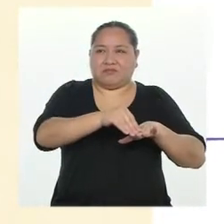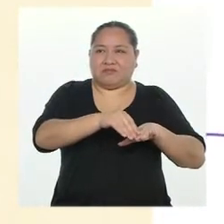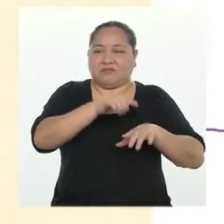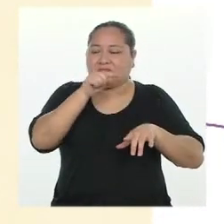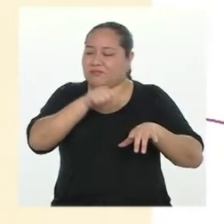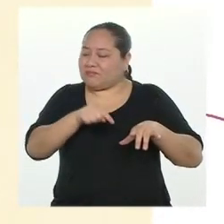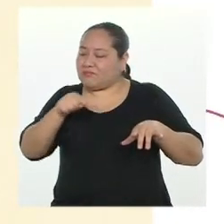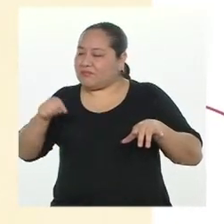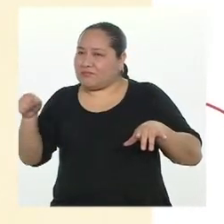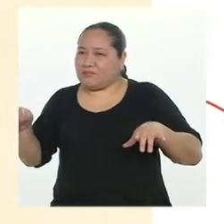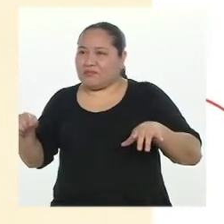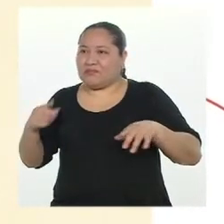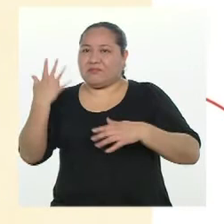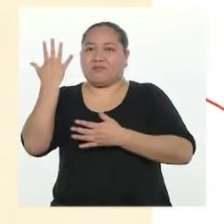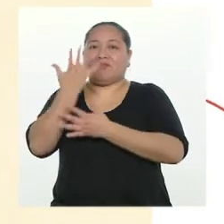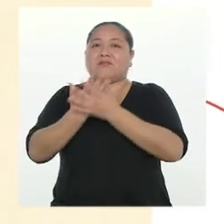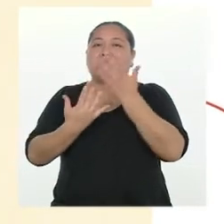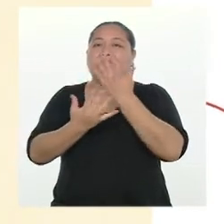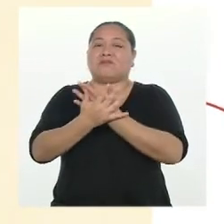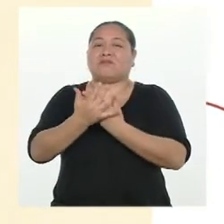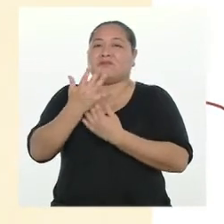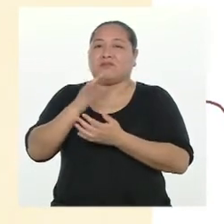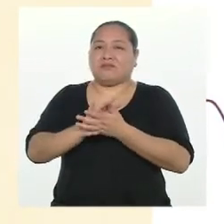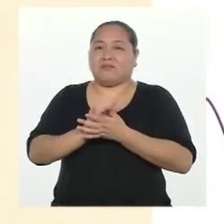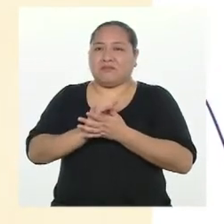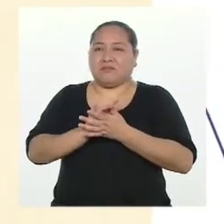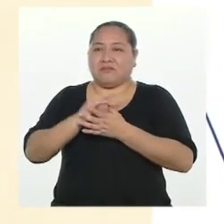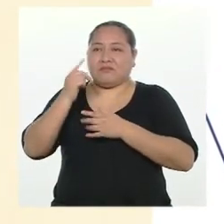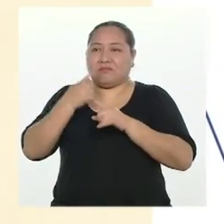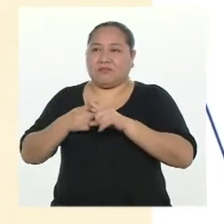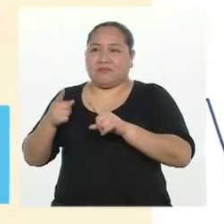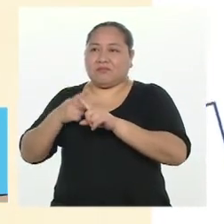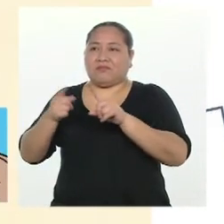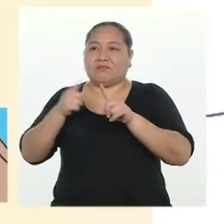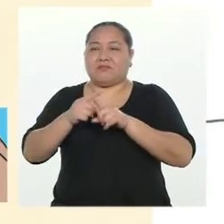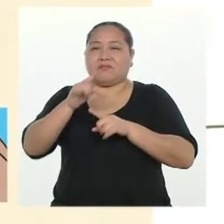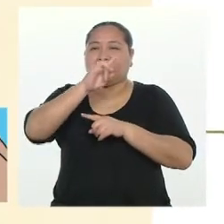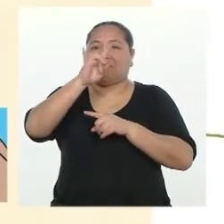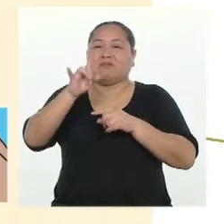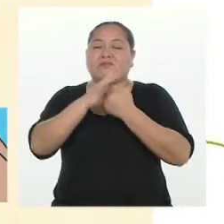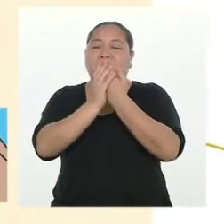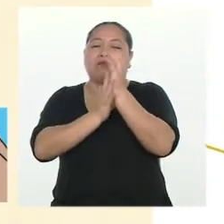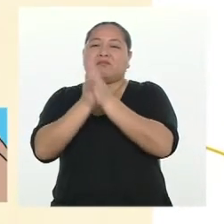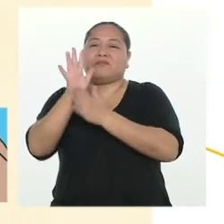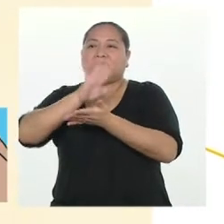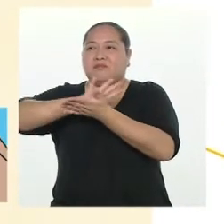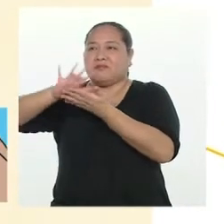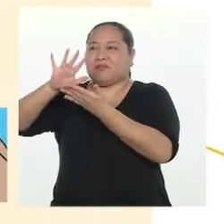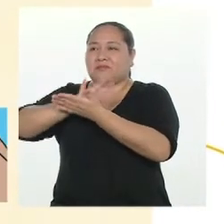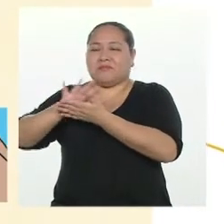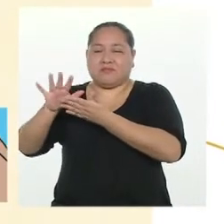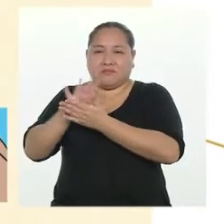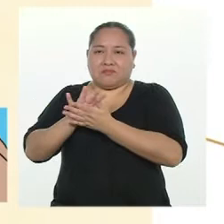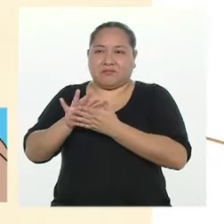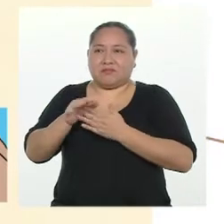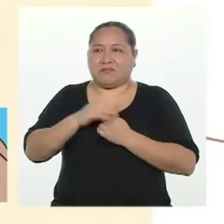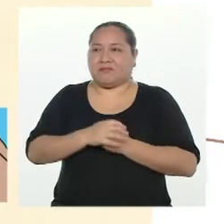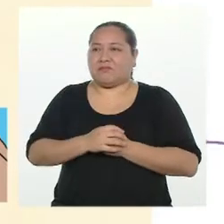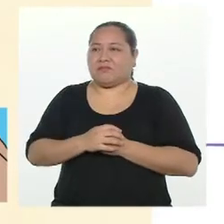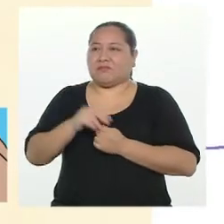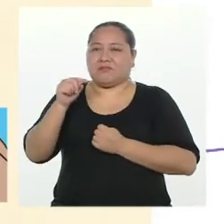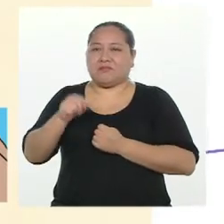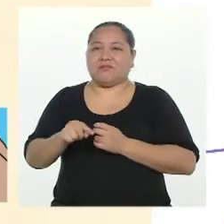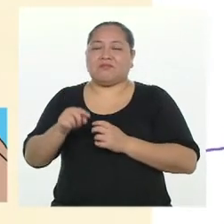otros frascos nuestras manos con previo uso de los diferentes productos de limpieza. Luego lo hemos